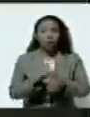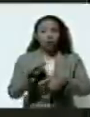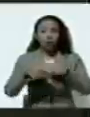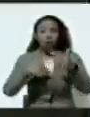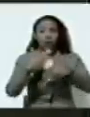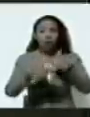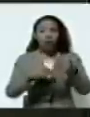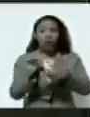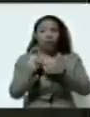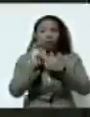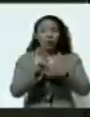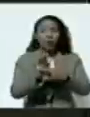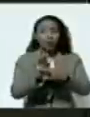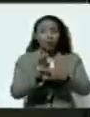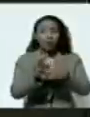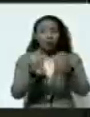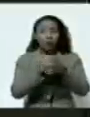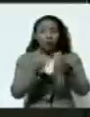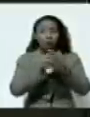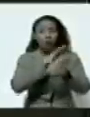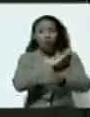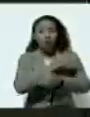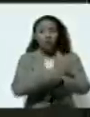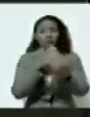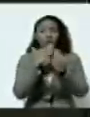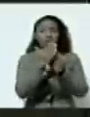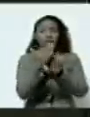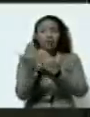los representantes del partido Fuerza Vecinal.